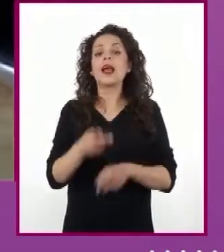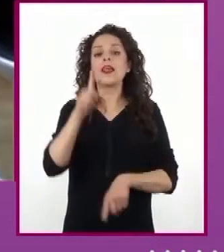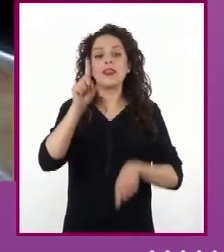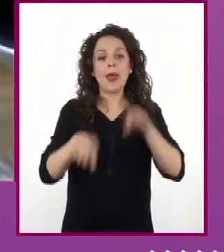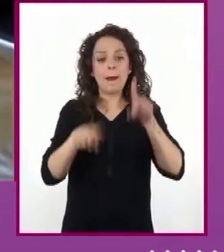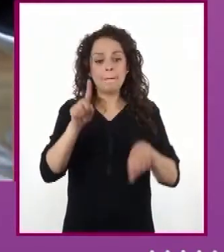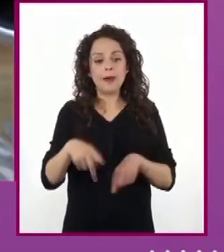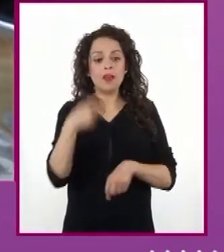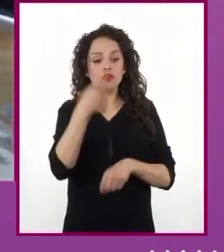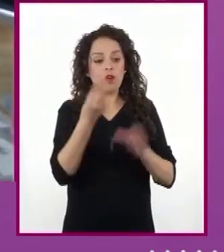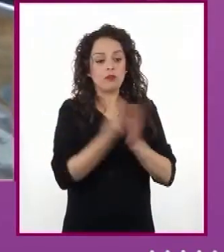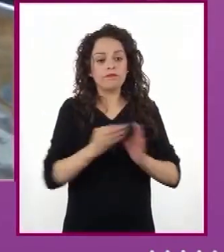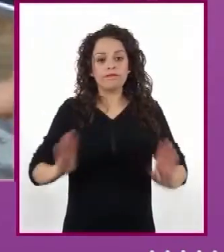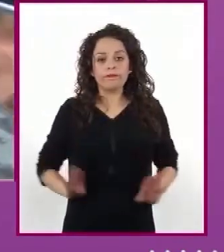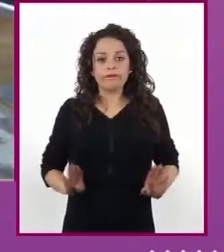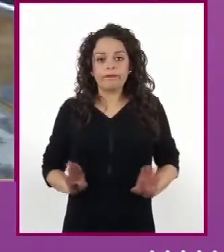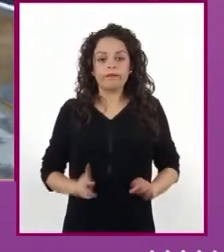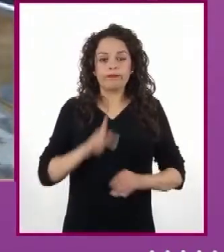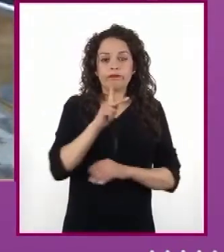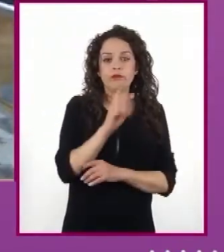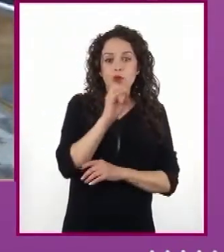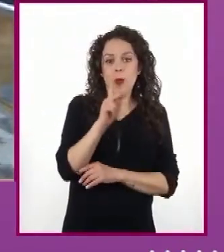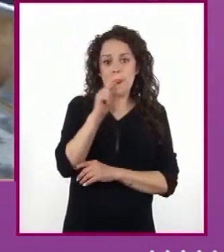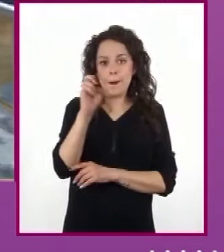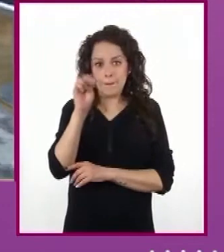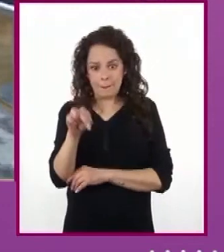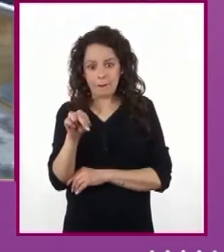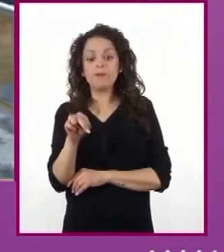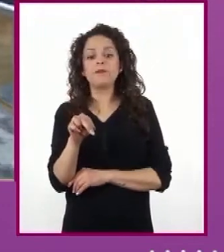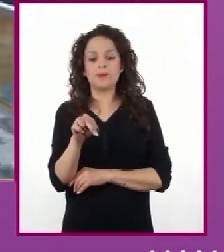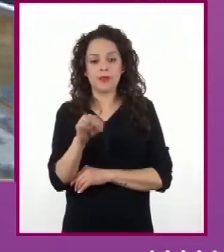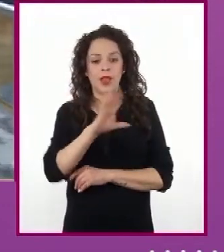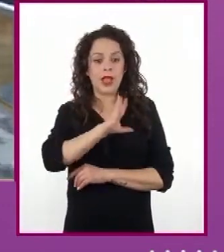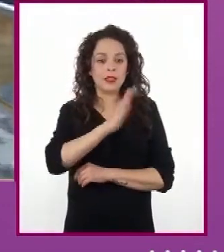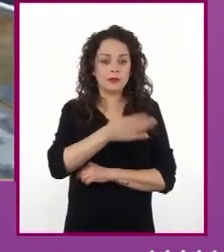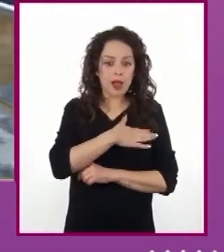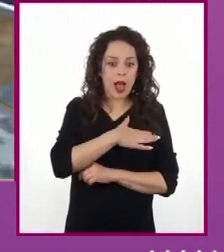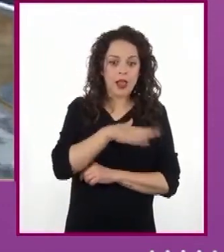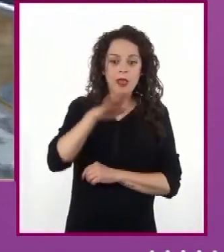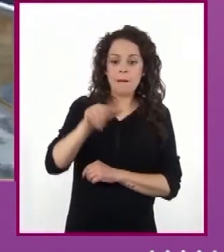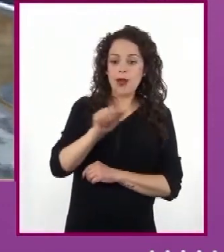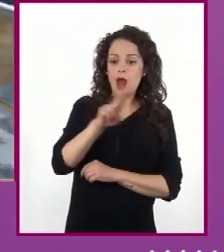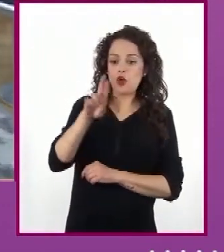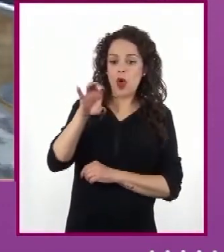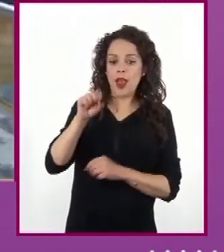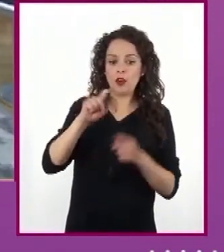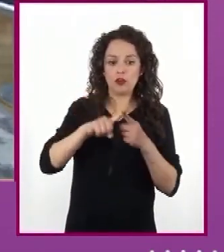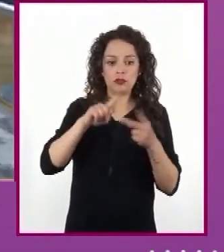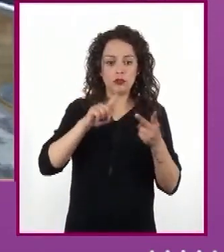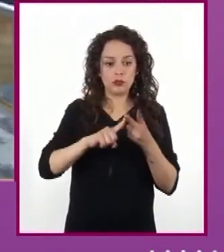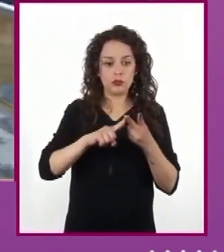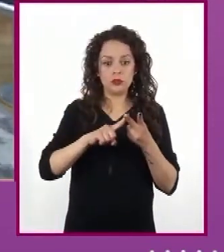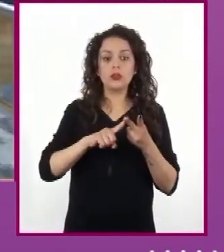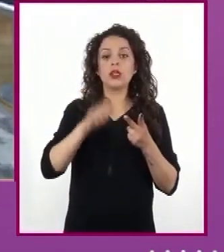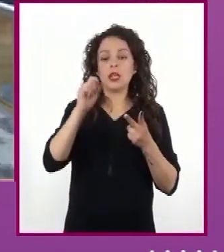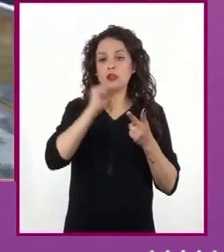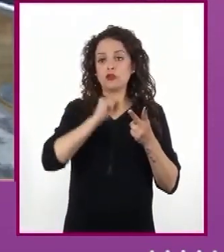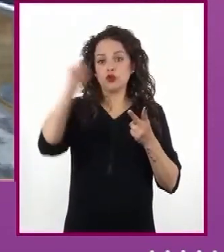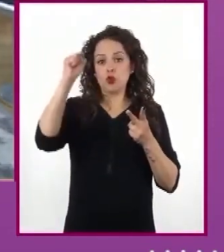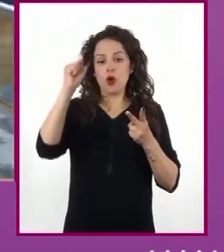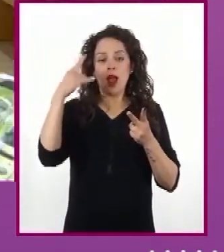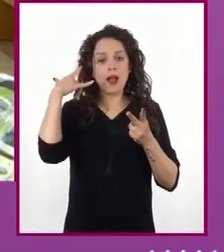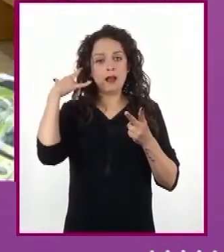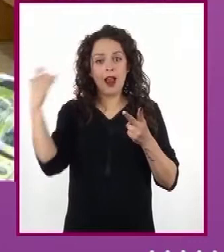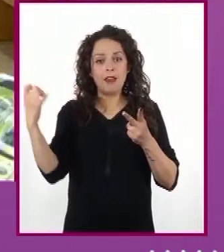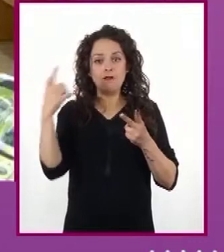Köppen, algunas regiones de España, Marruecos y la costa sur de California en Estados Unidos de